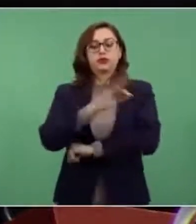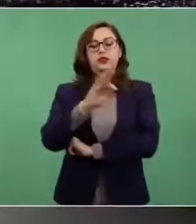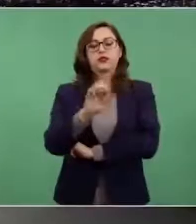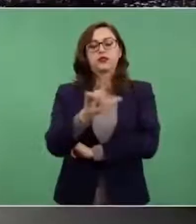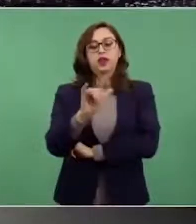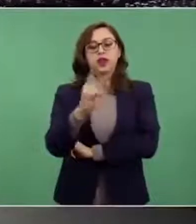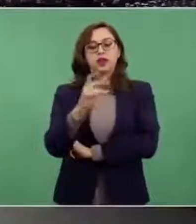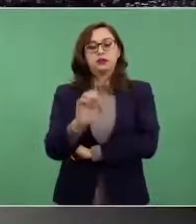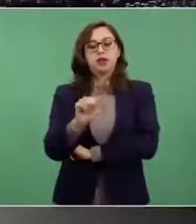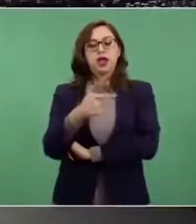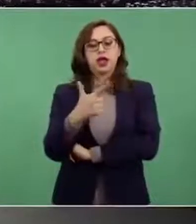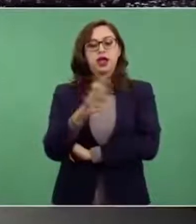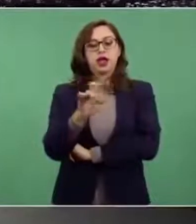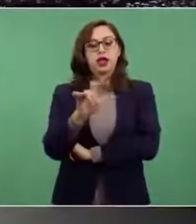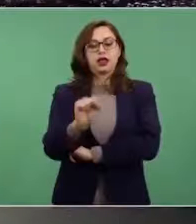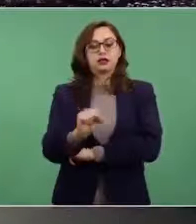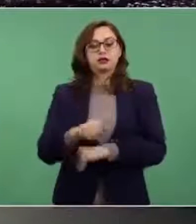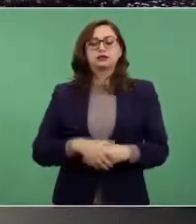Ángeles.